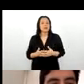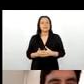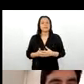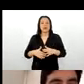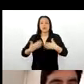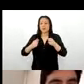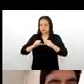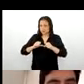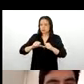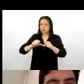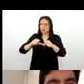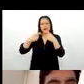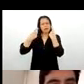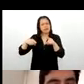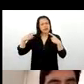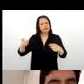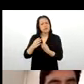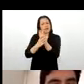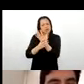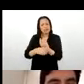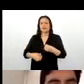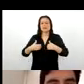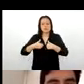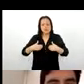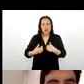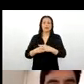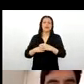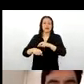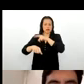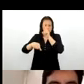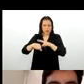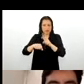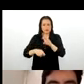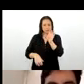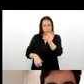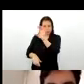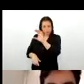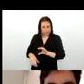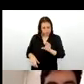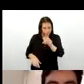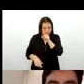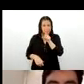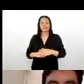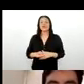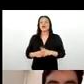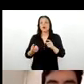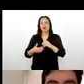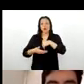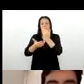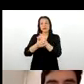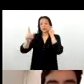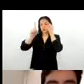conservar nuestra biodiversidad y así cerrando este triángulo virtuoso. Como parte de los objetivos